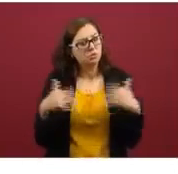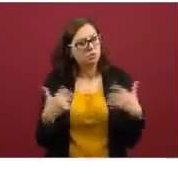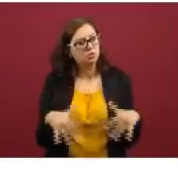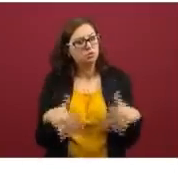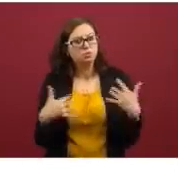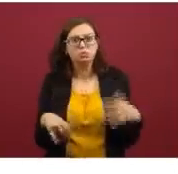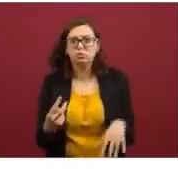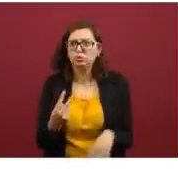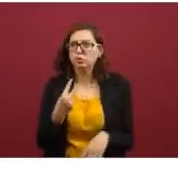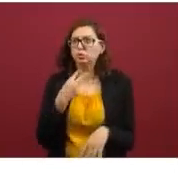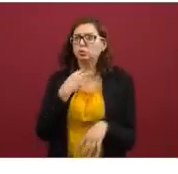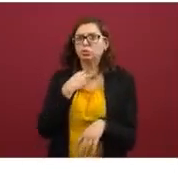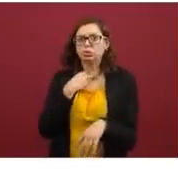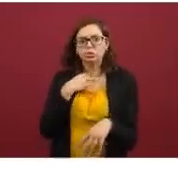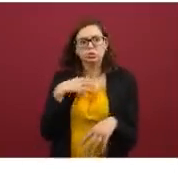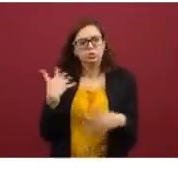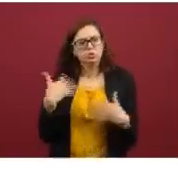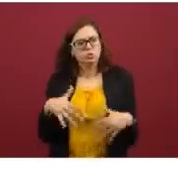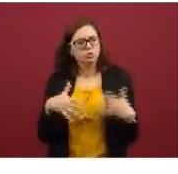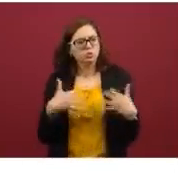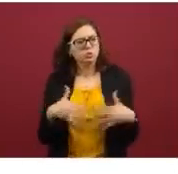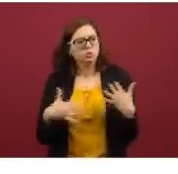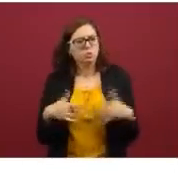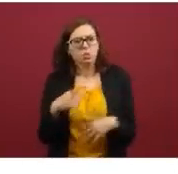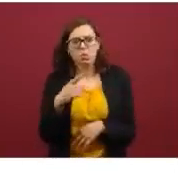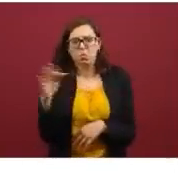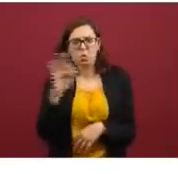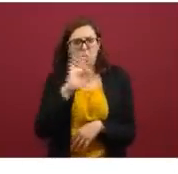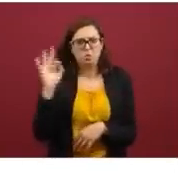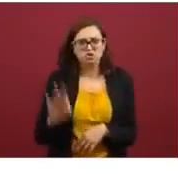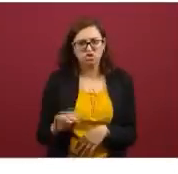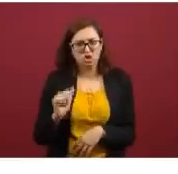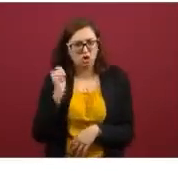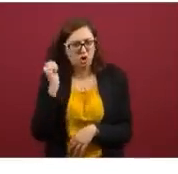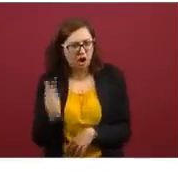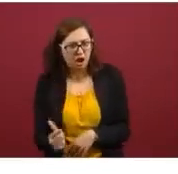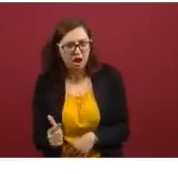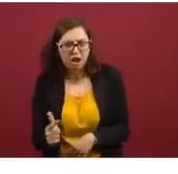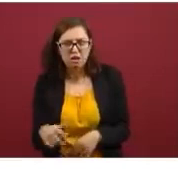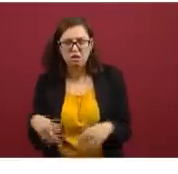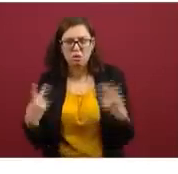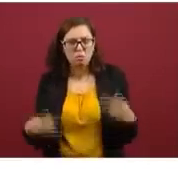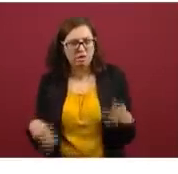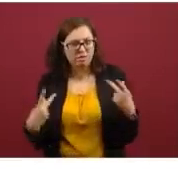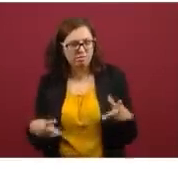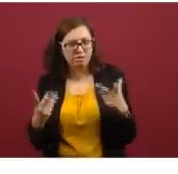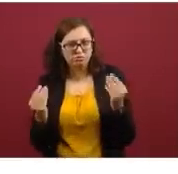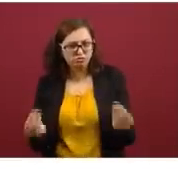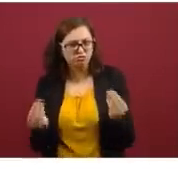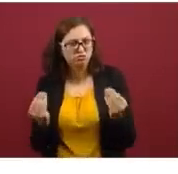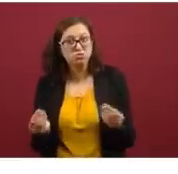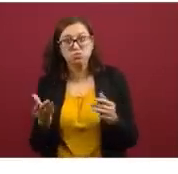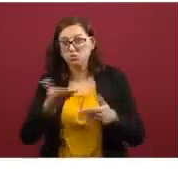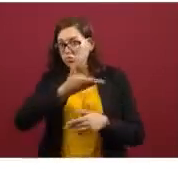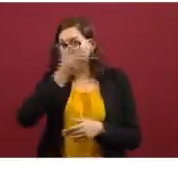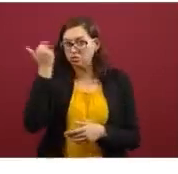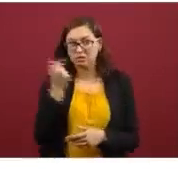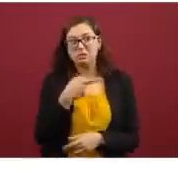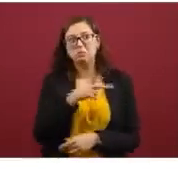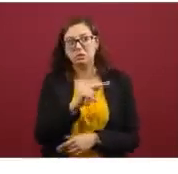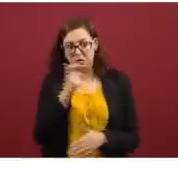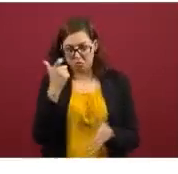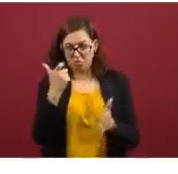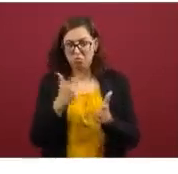su estación, o está en super promoción el diésel y vende más otro tipo de combustibles. Vamos a